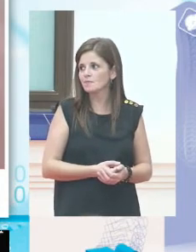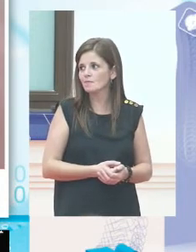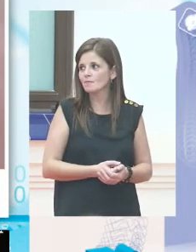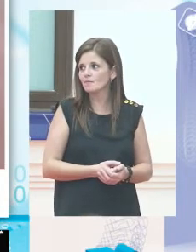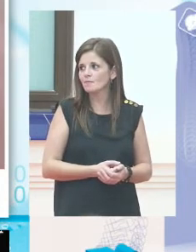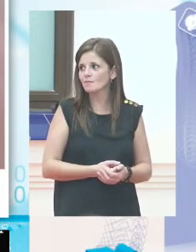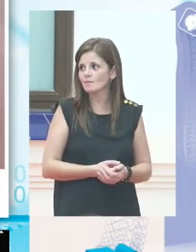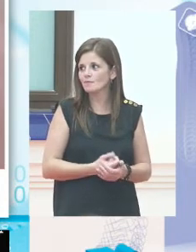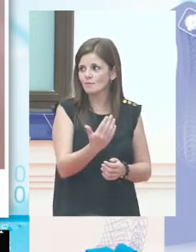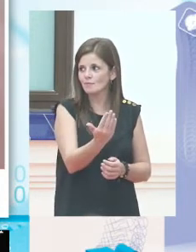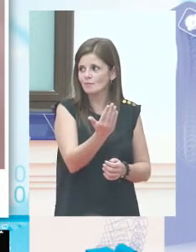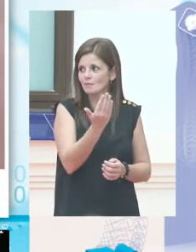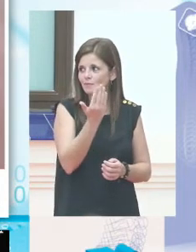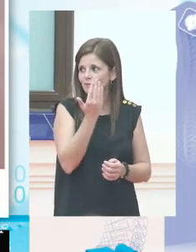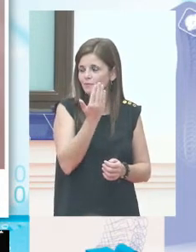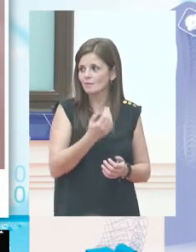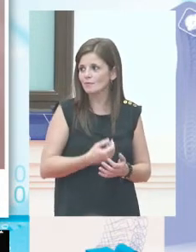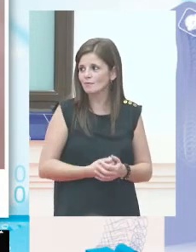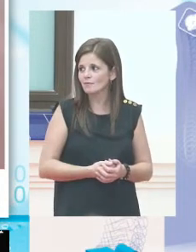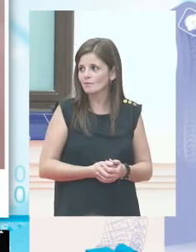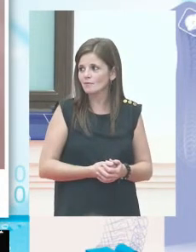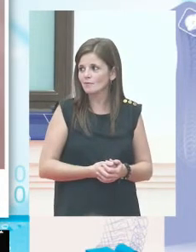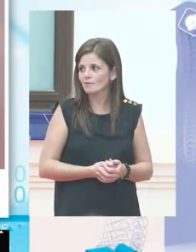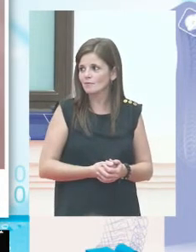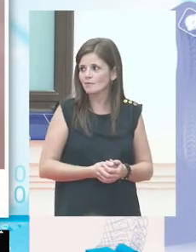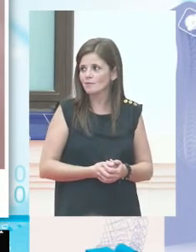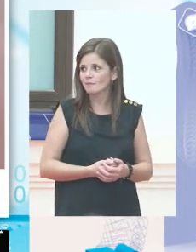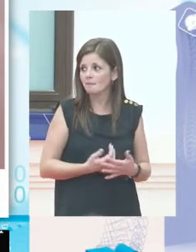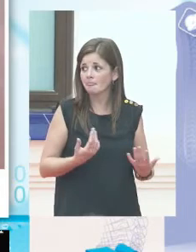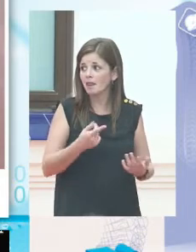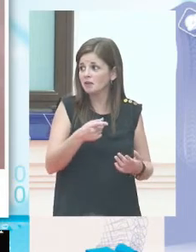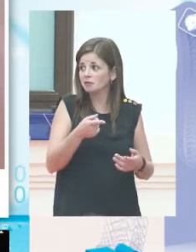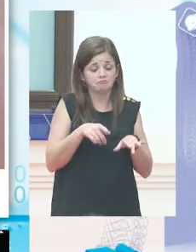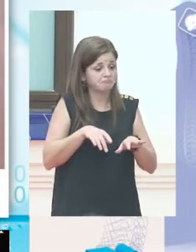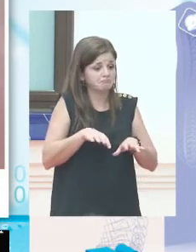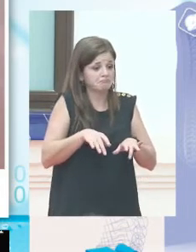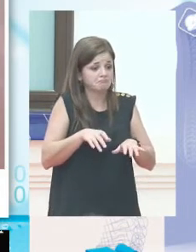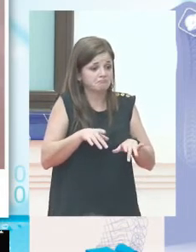avanzamos un poquito. Aquí lo que está haciendo es una tarea,